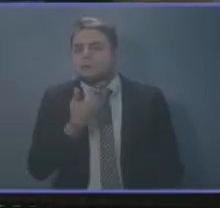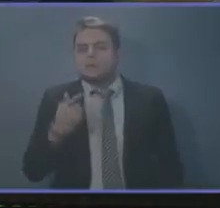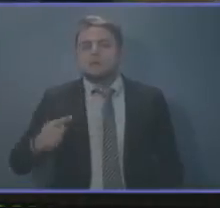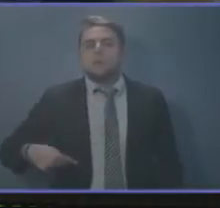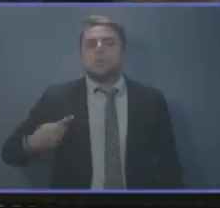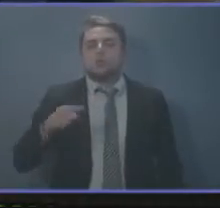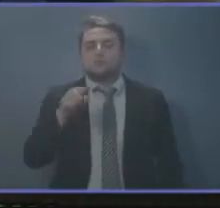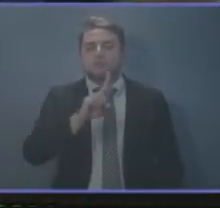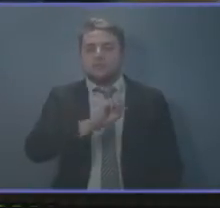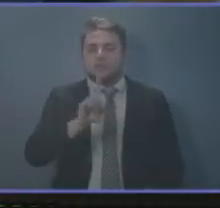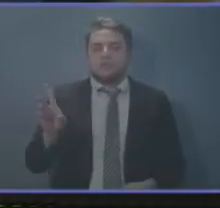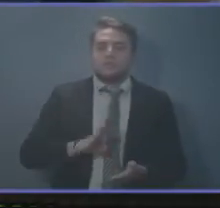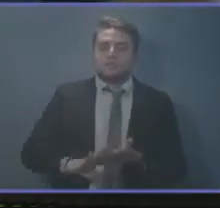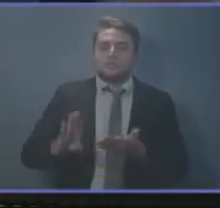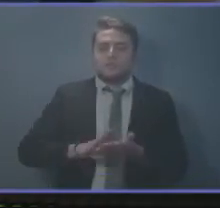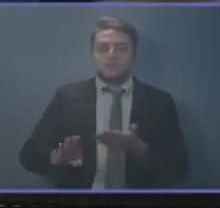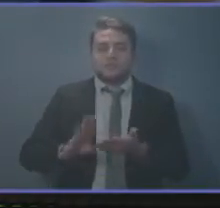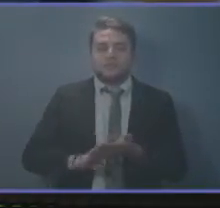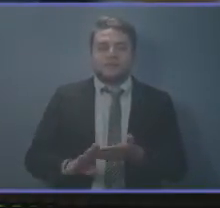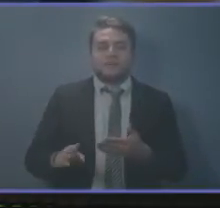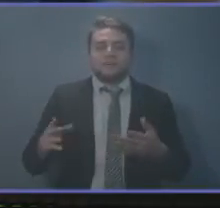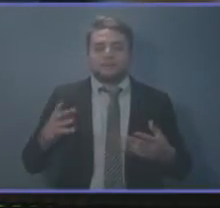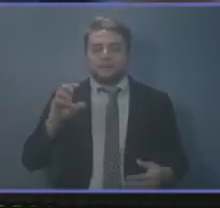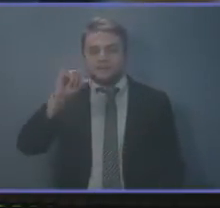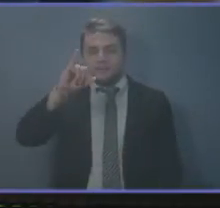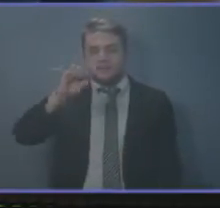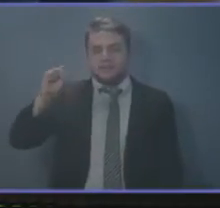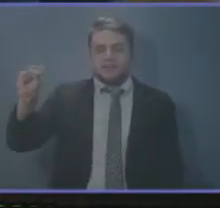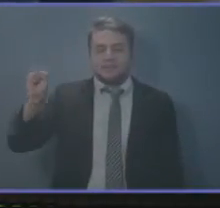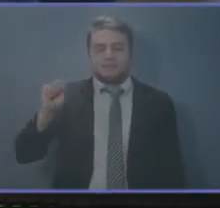paga seguro social a sus empleados?